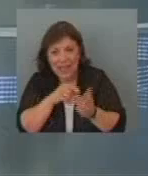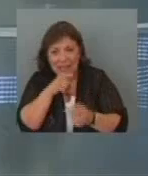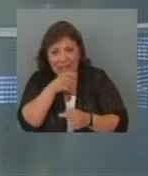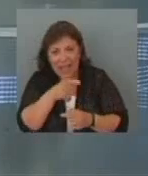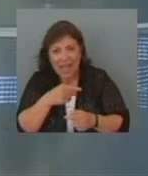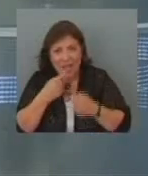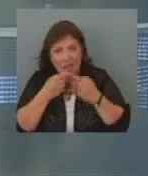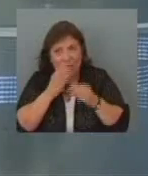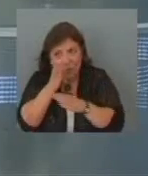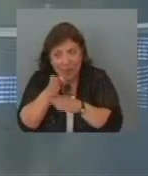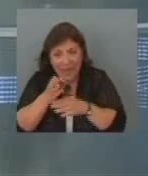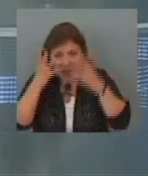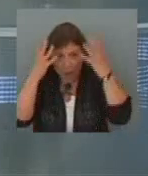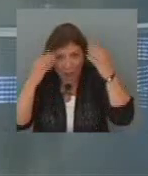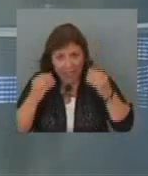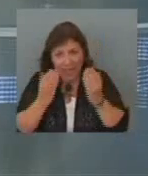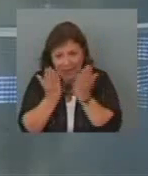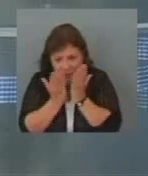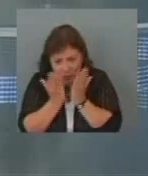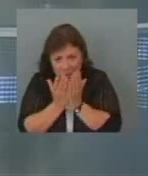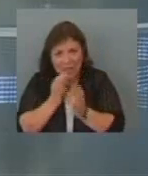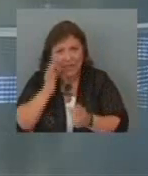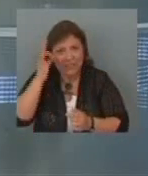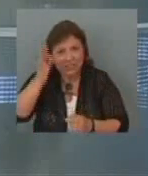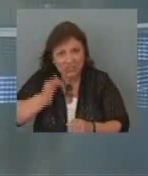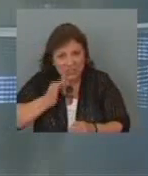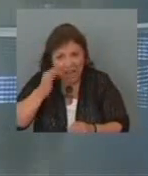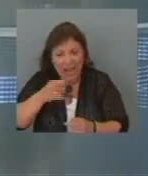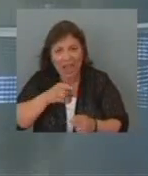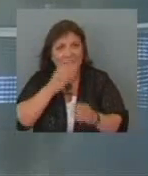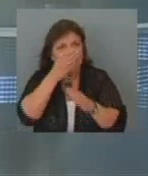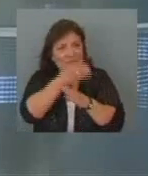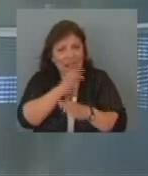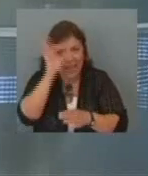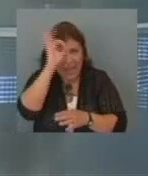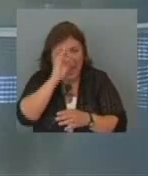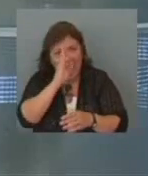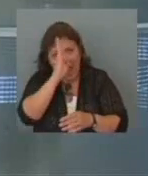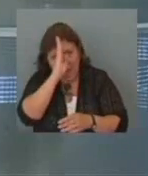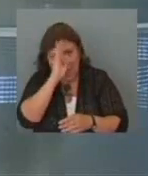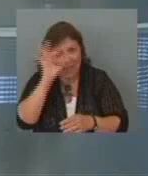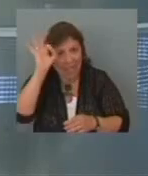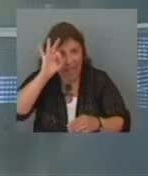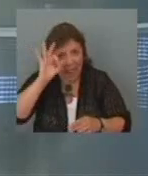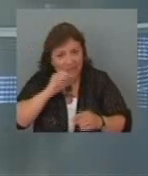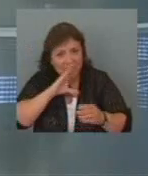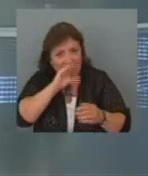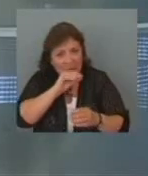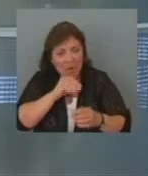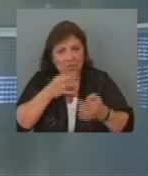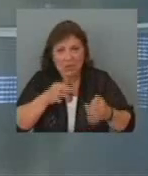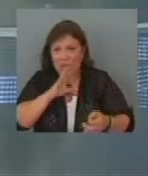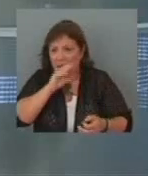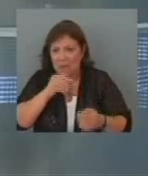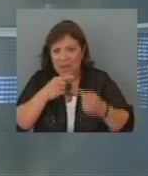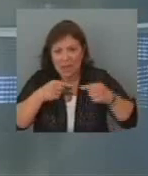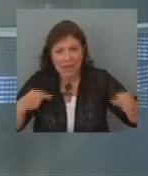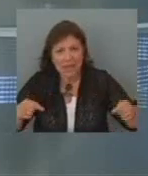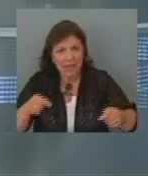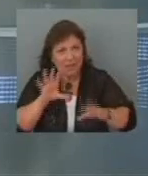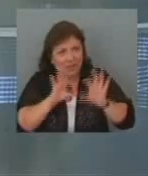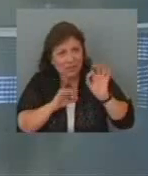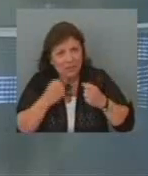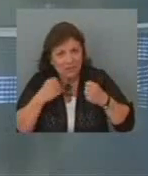fue a Holanda, aprendió holandés y daba charlas en holandés, va a Inglaterra, aprende inglés y también puede hacer entrevistas en inglés. Me parece